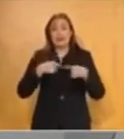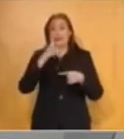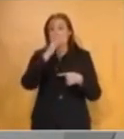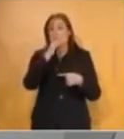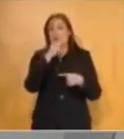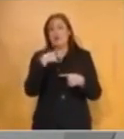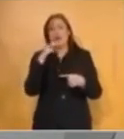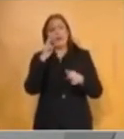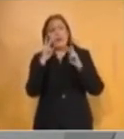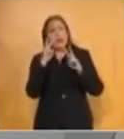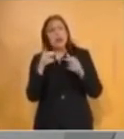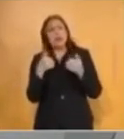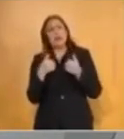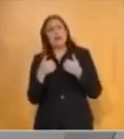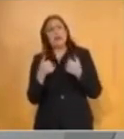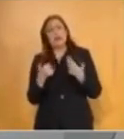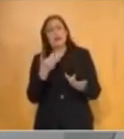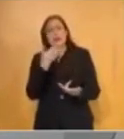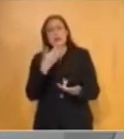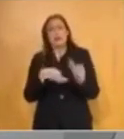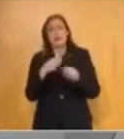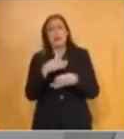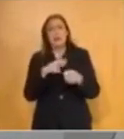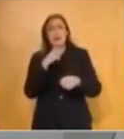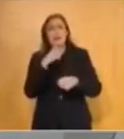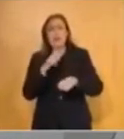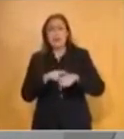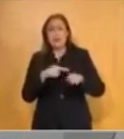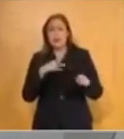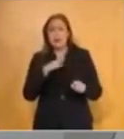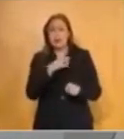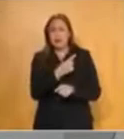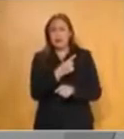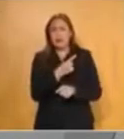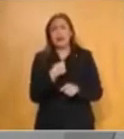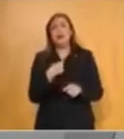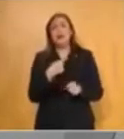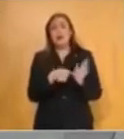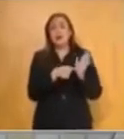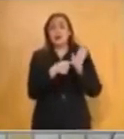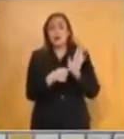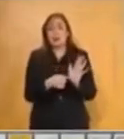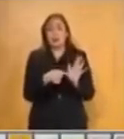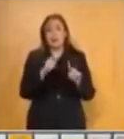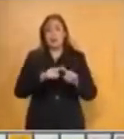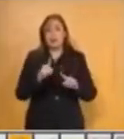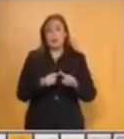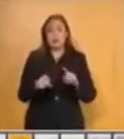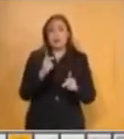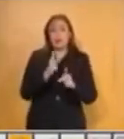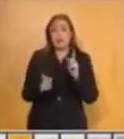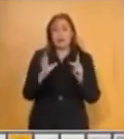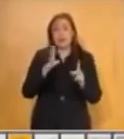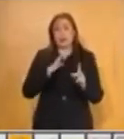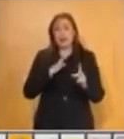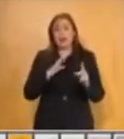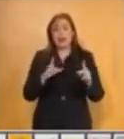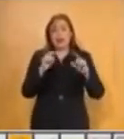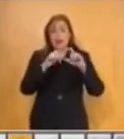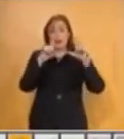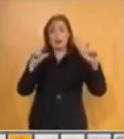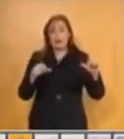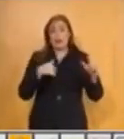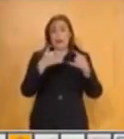comprender bien el vocabulario, podemos ver en la pantalla una imagen en la que vamos a señalar las partes principales de un cómic, ¿ok? We are going to talk